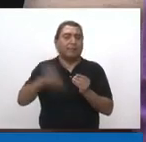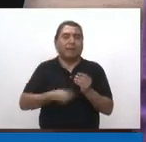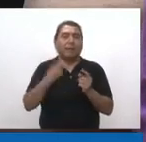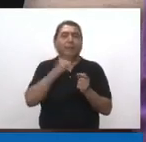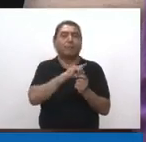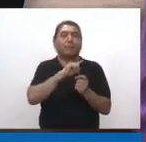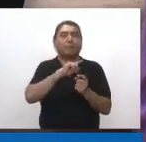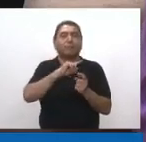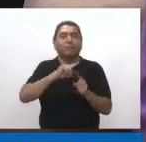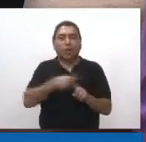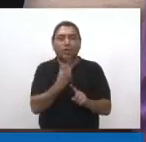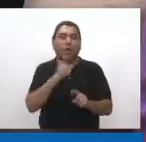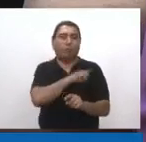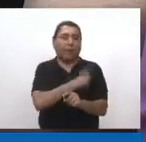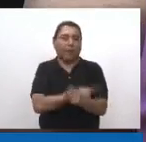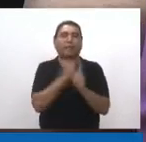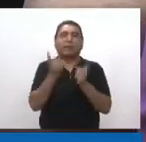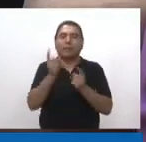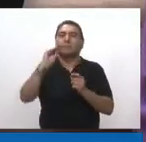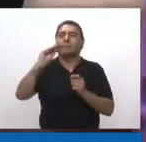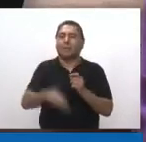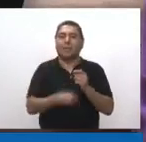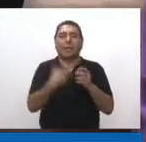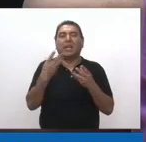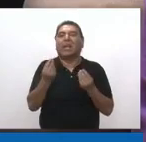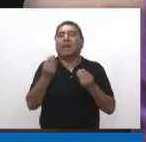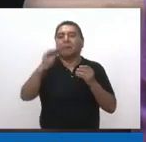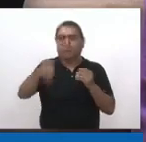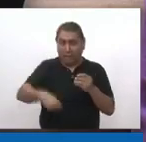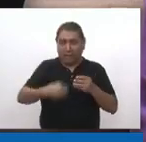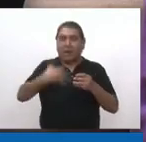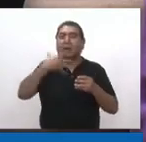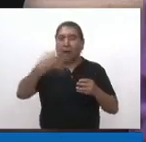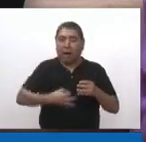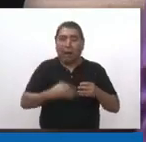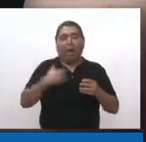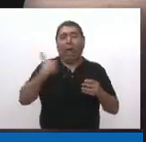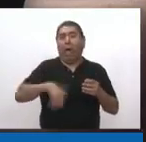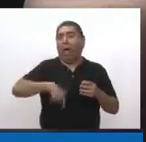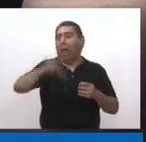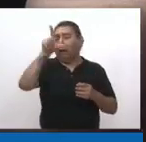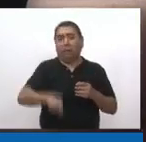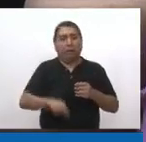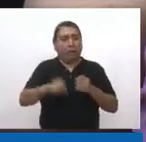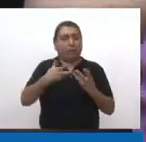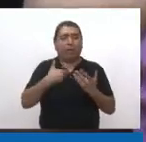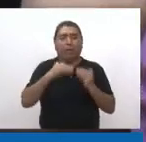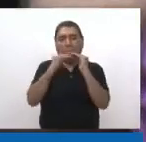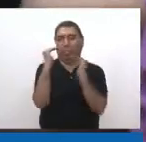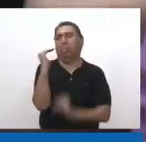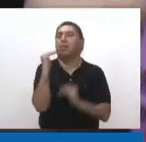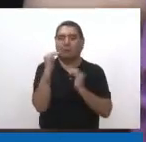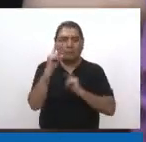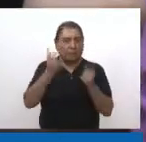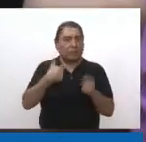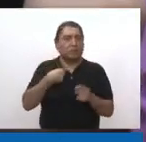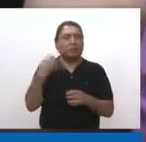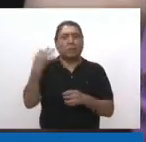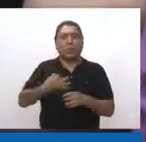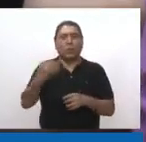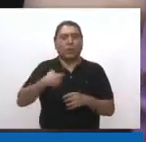político. En definitiva, pierde la Argentina porque baja su calidad institucional y su seguridad